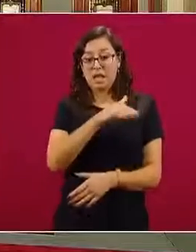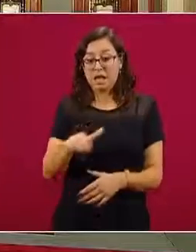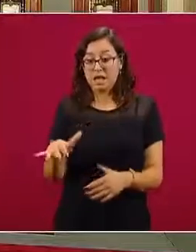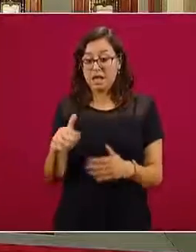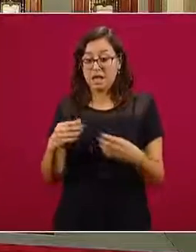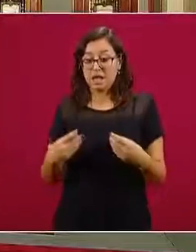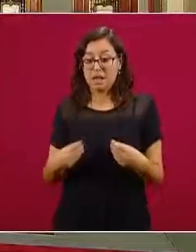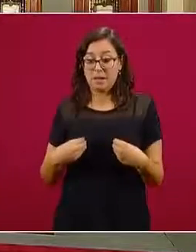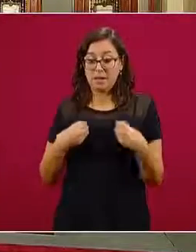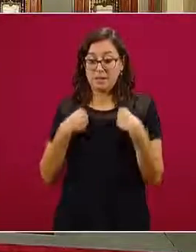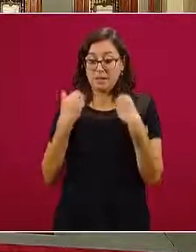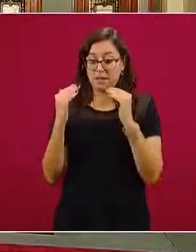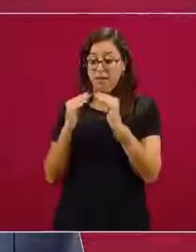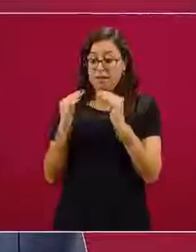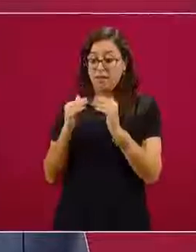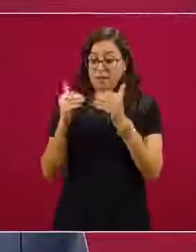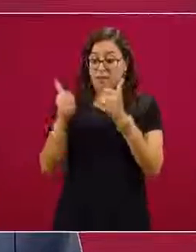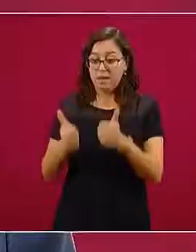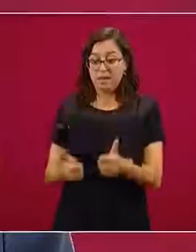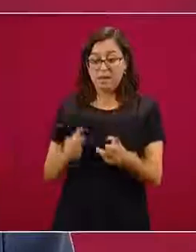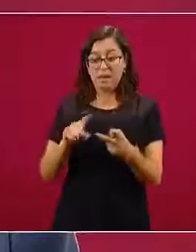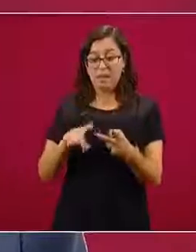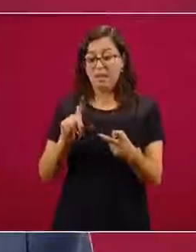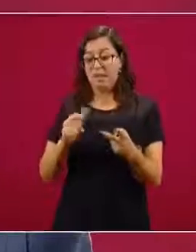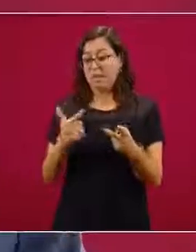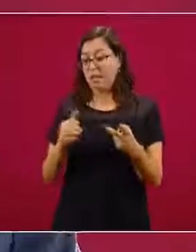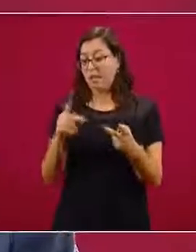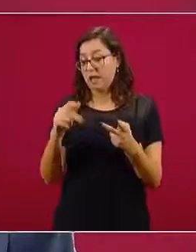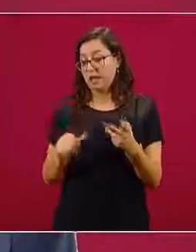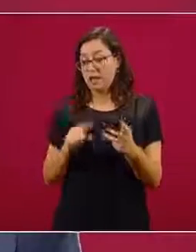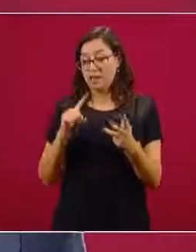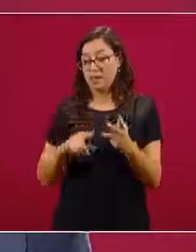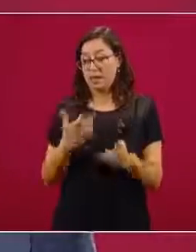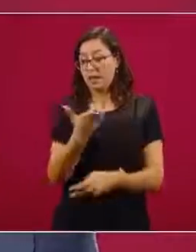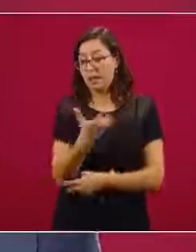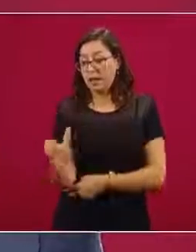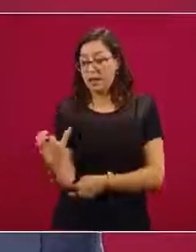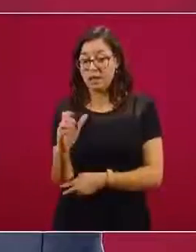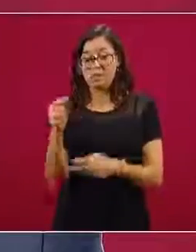y en la LEGEPA, con la Ley Agraria y